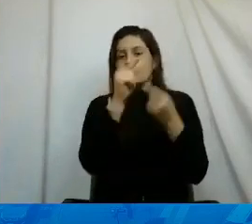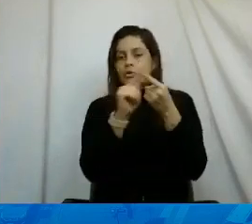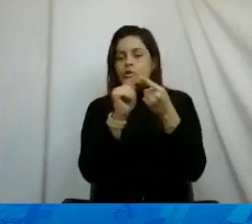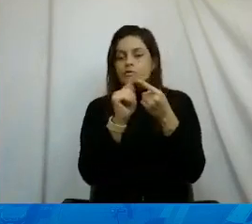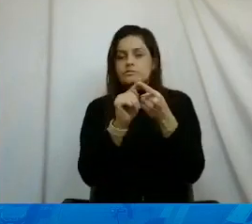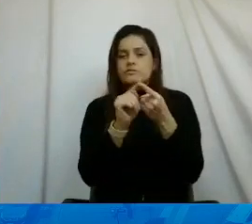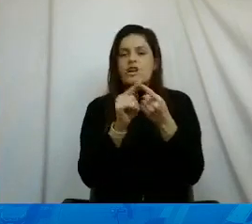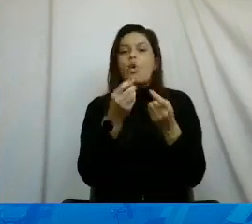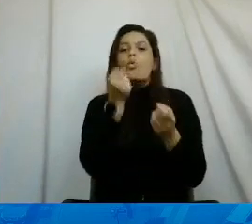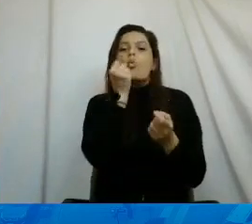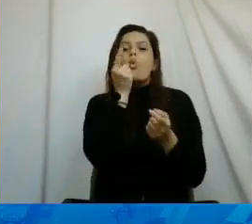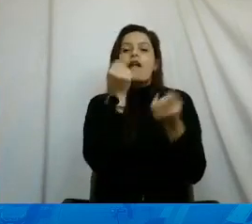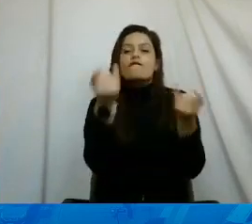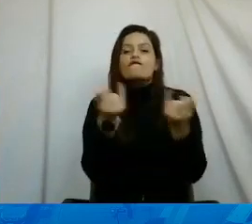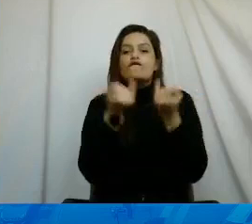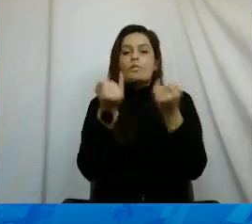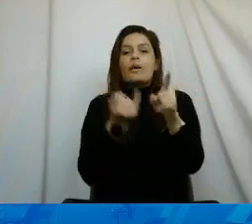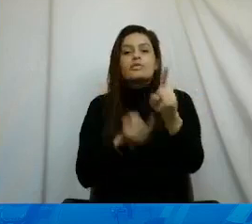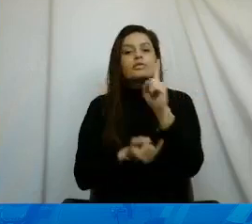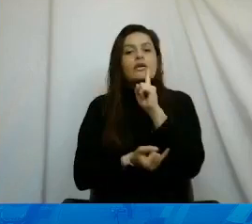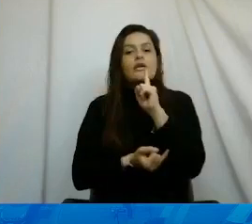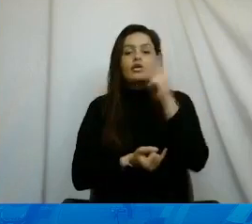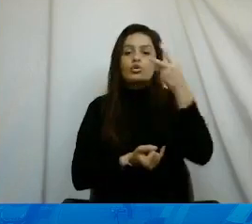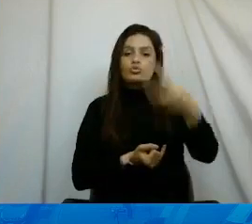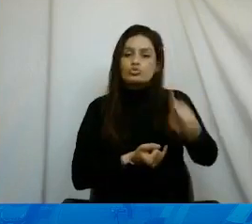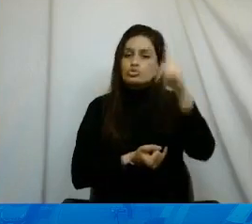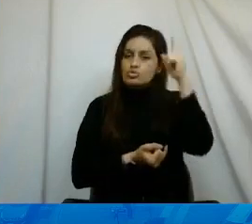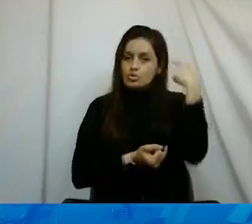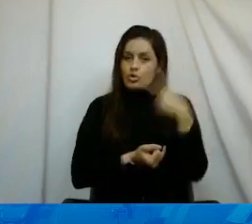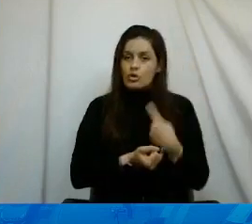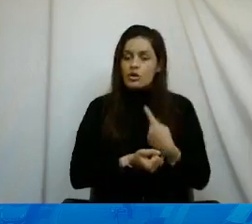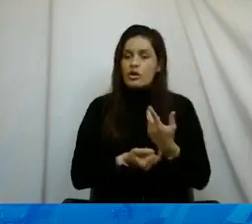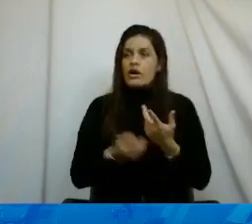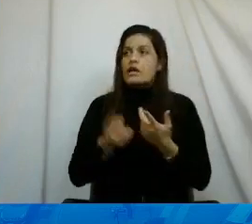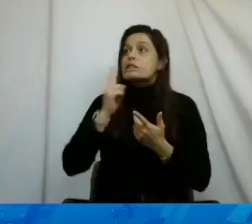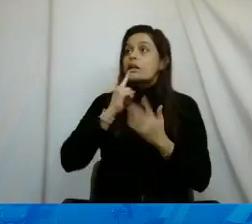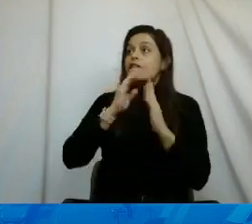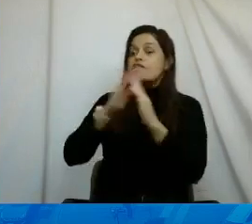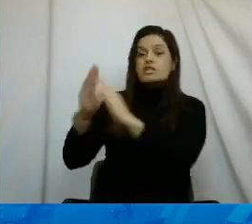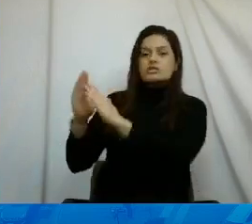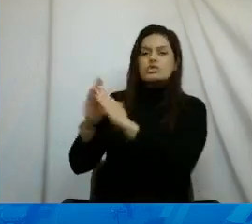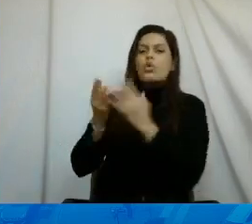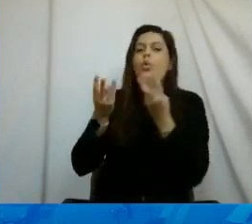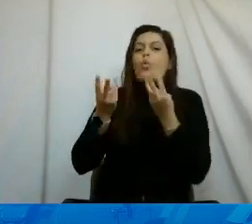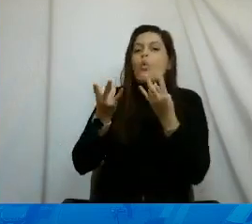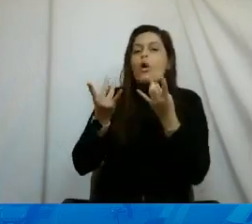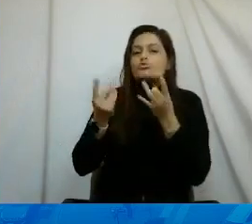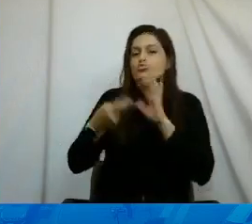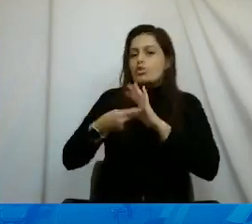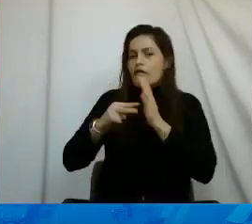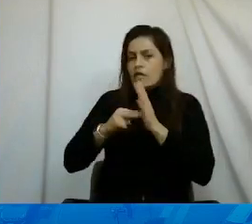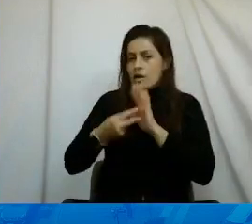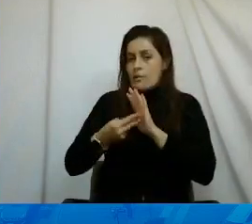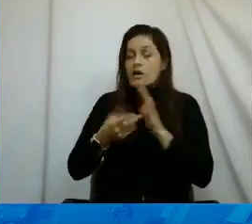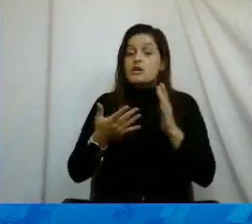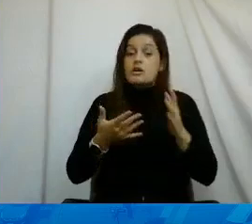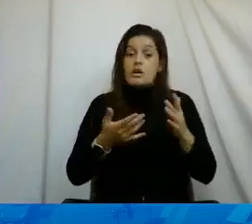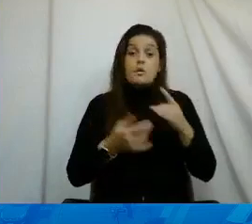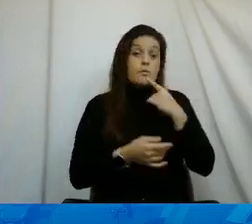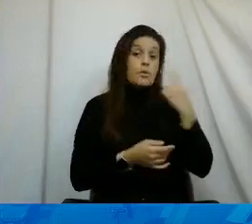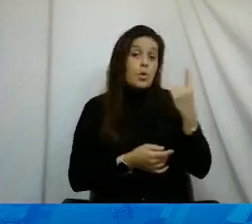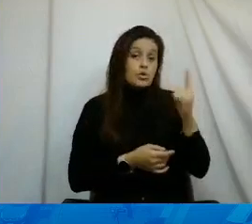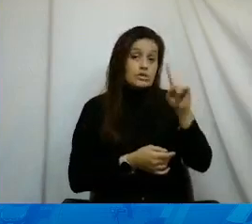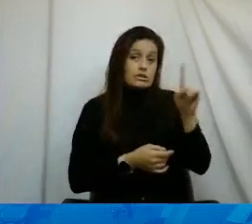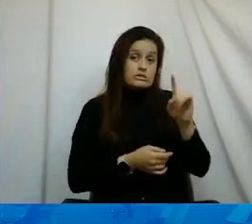qué información tiene usted, cuántos vecinos se han visto afectados, se va a hacer alguna denuncia, se está trabajando con CERNAC, con otros colegas, no